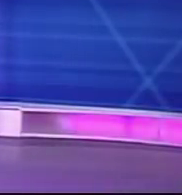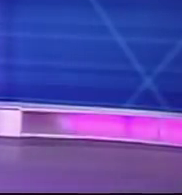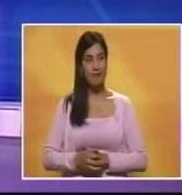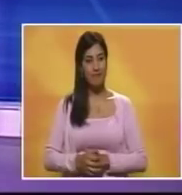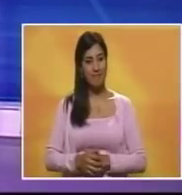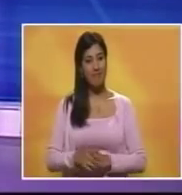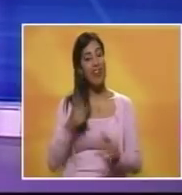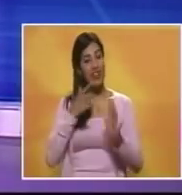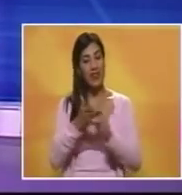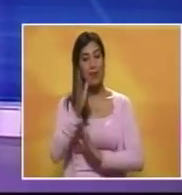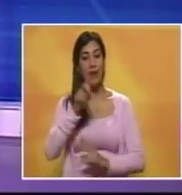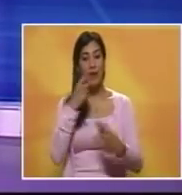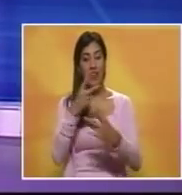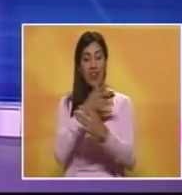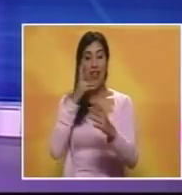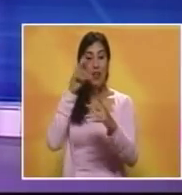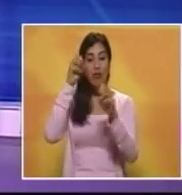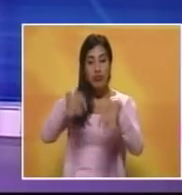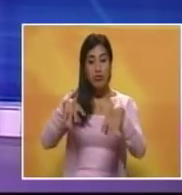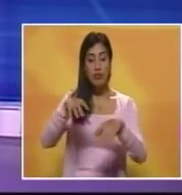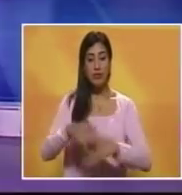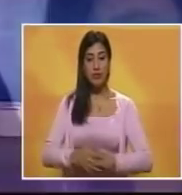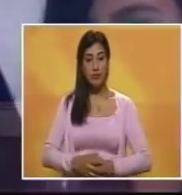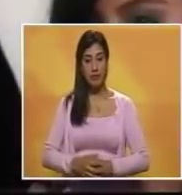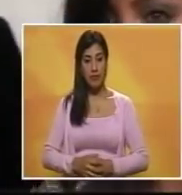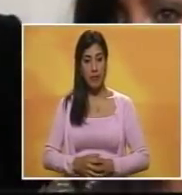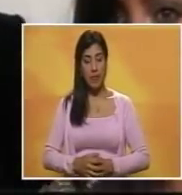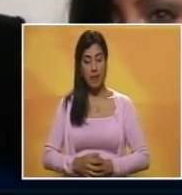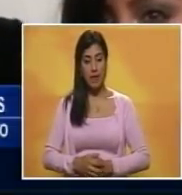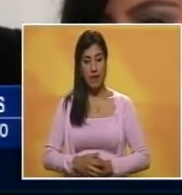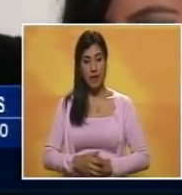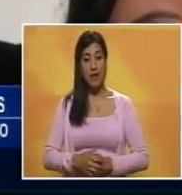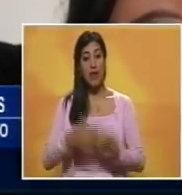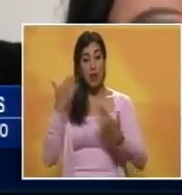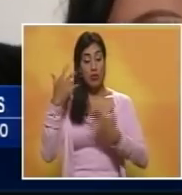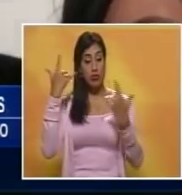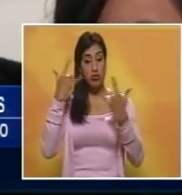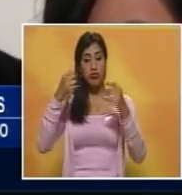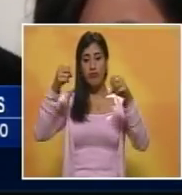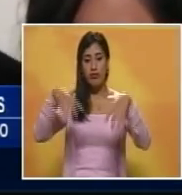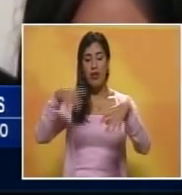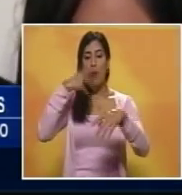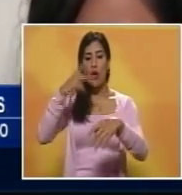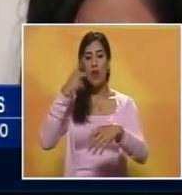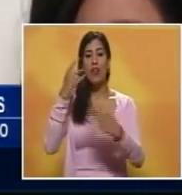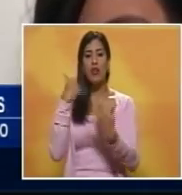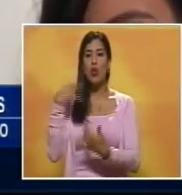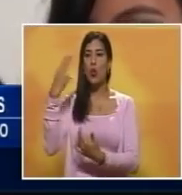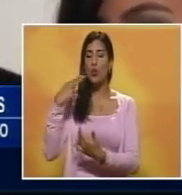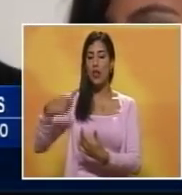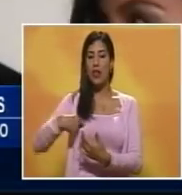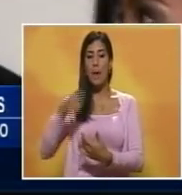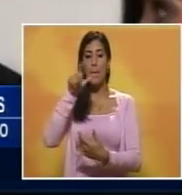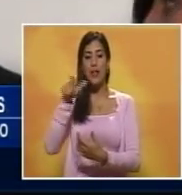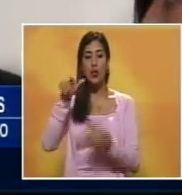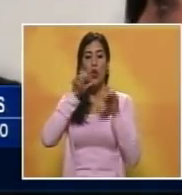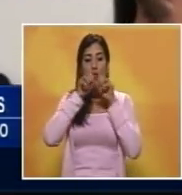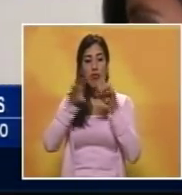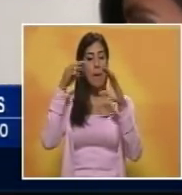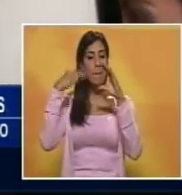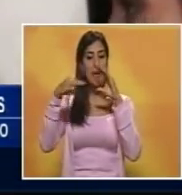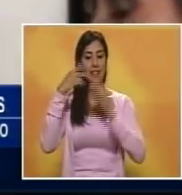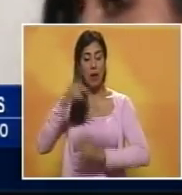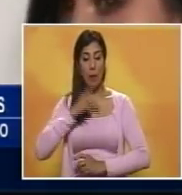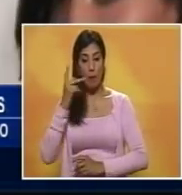Y Kanye West anunció su retiro de la política. El rapero dijo este martes que fue usado por personas para difundir un